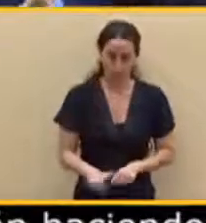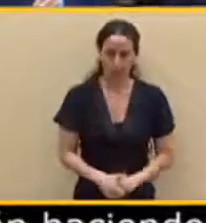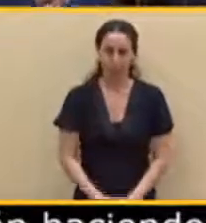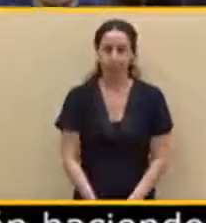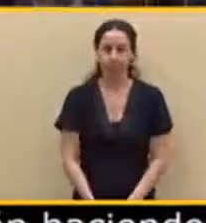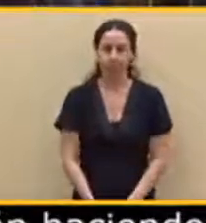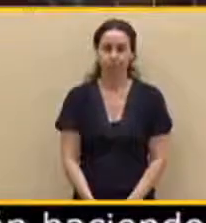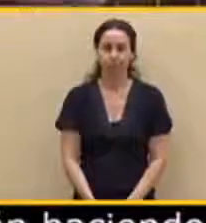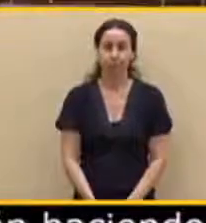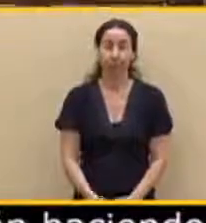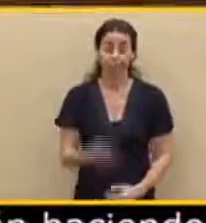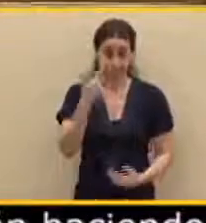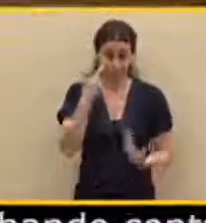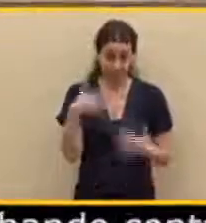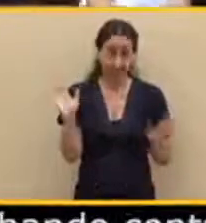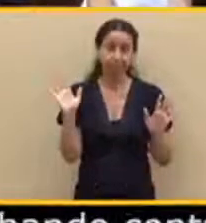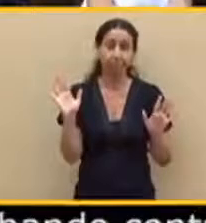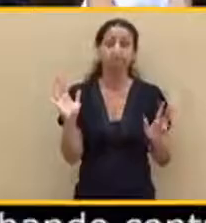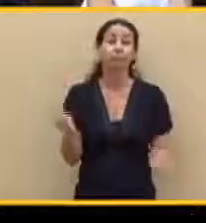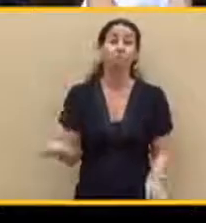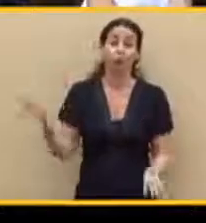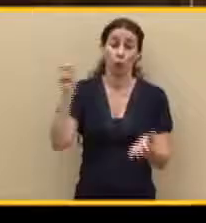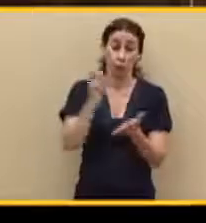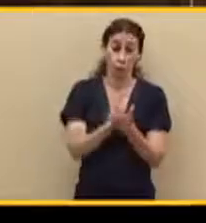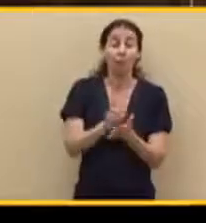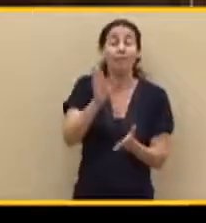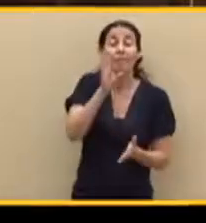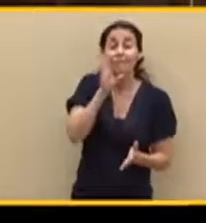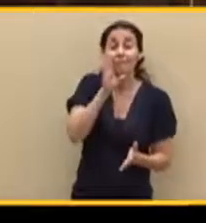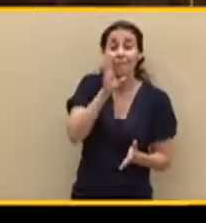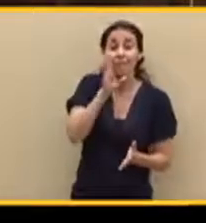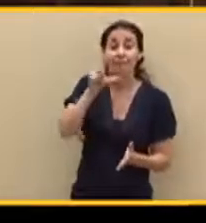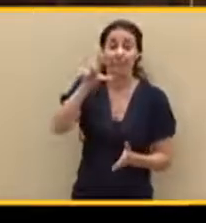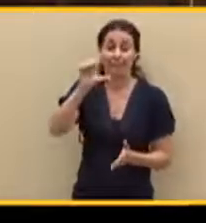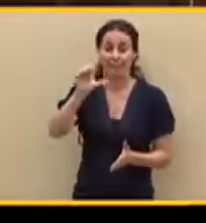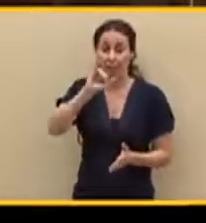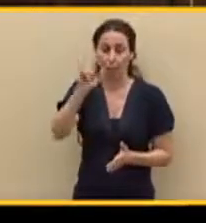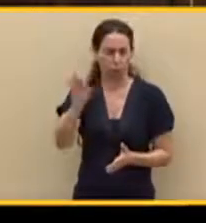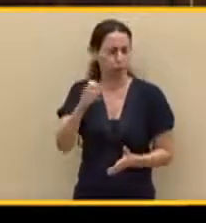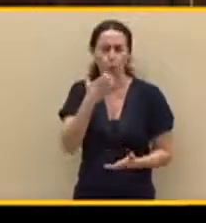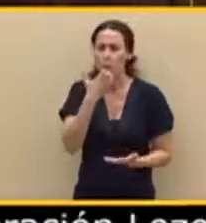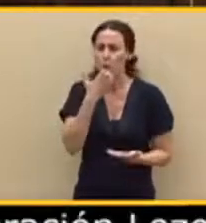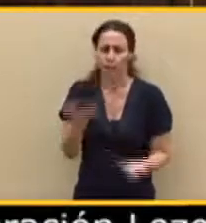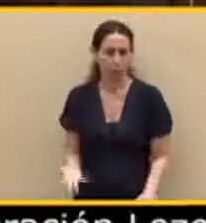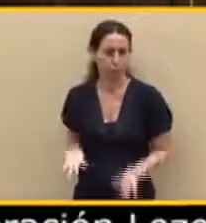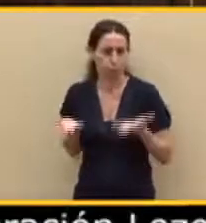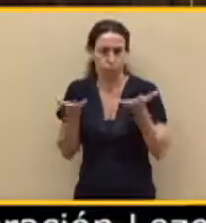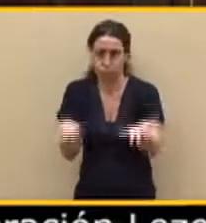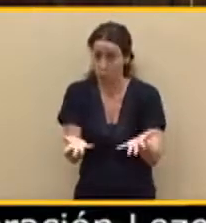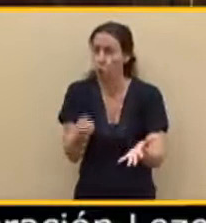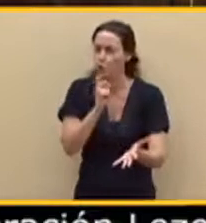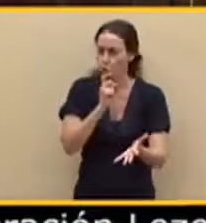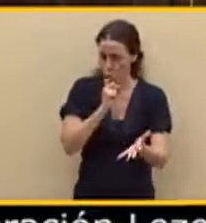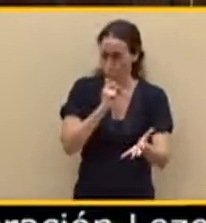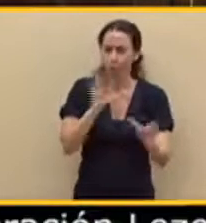Y miren, volvemos a lo que sabemos de la operación Lezo, porque es un excelente ejemplo de cómo la trama de poder es una red que